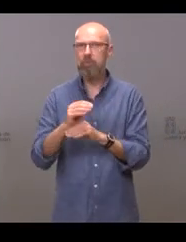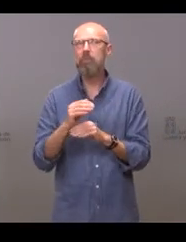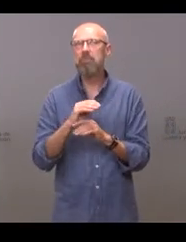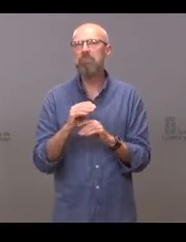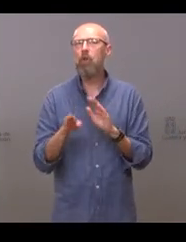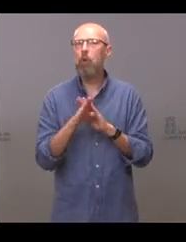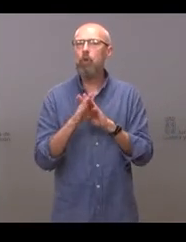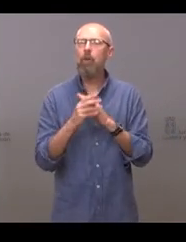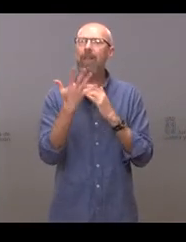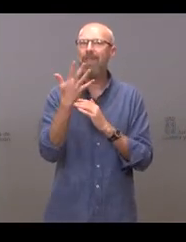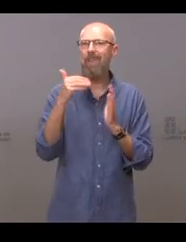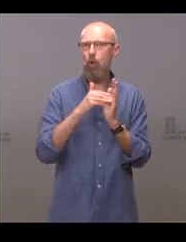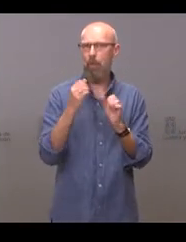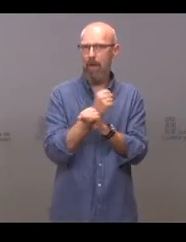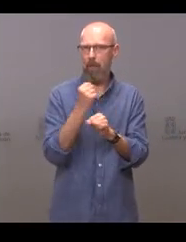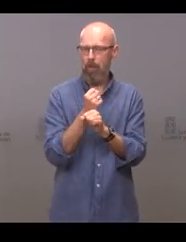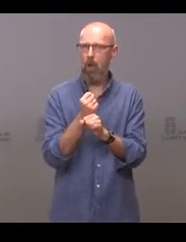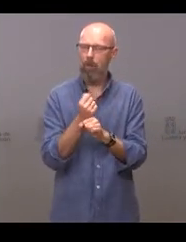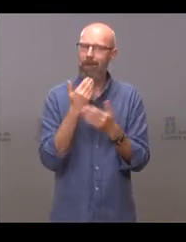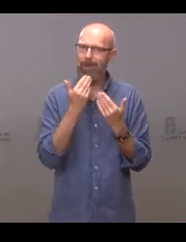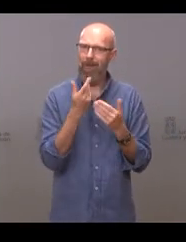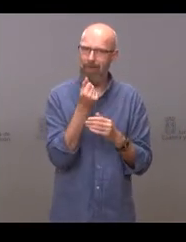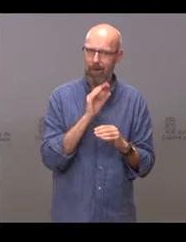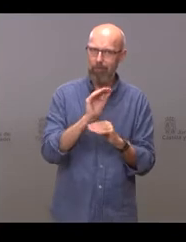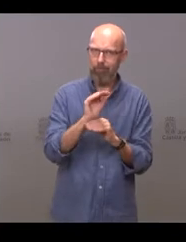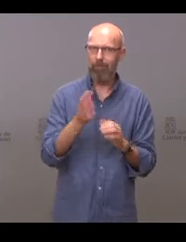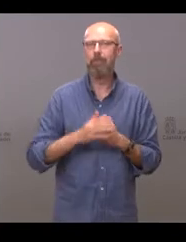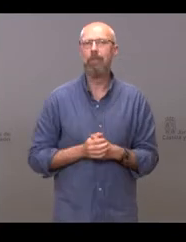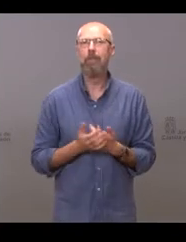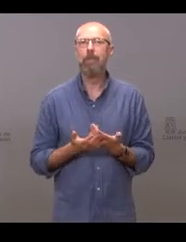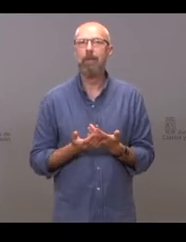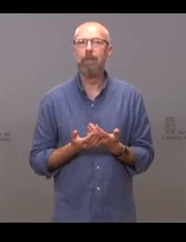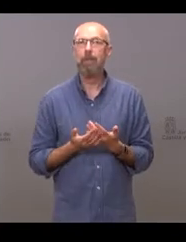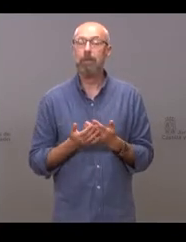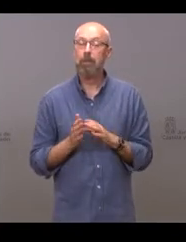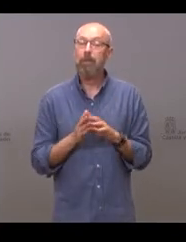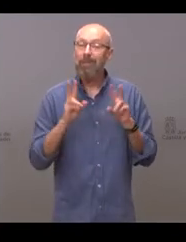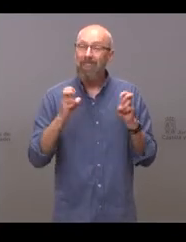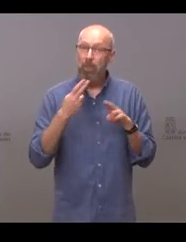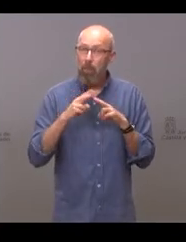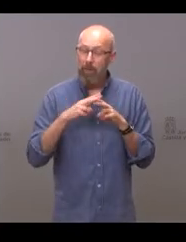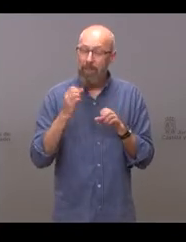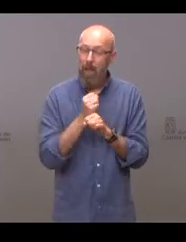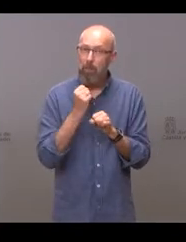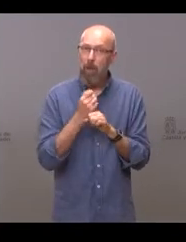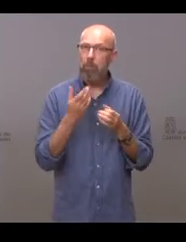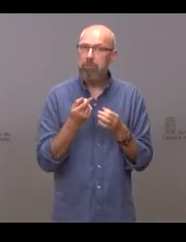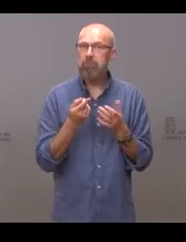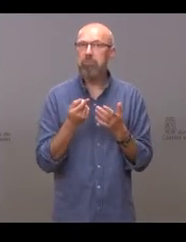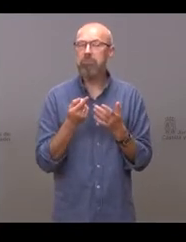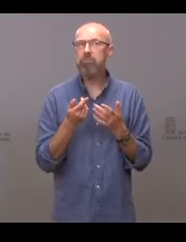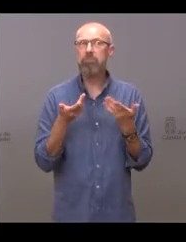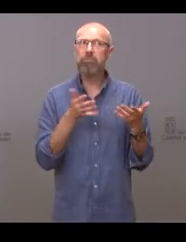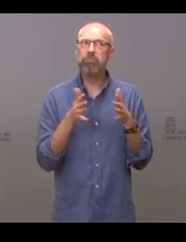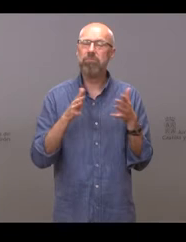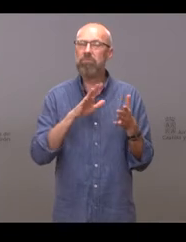en los en los centros especiales de empleo en definitiva en políticas de empleo se aproxima en torno a los 20